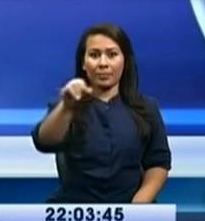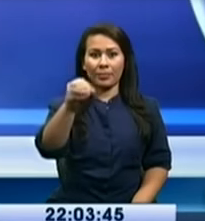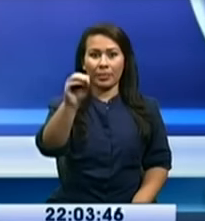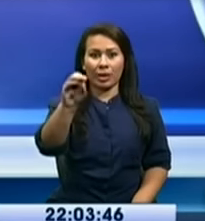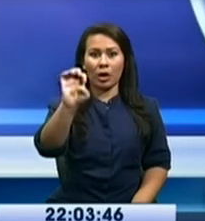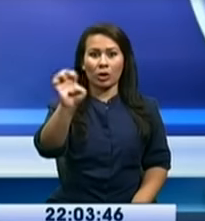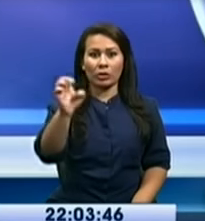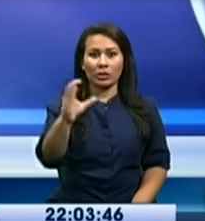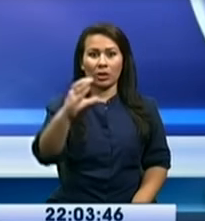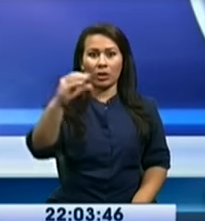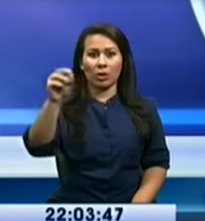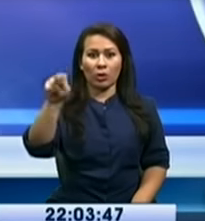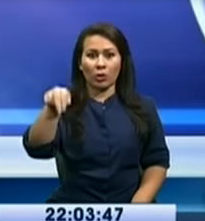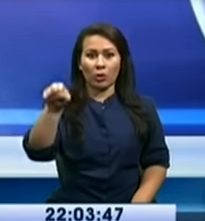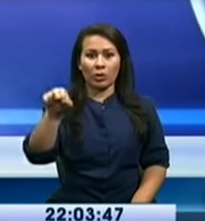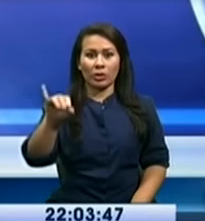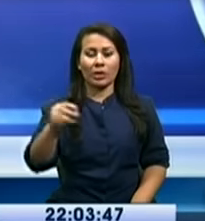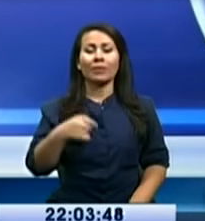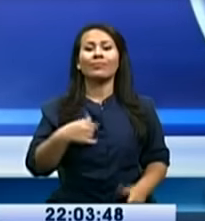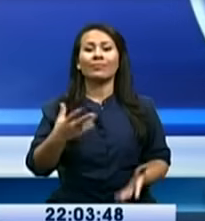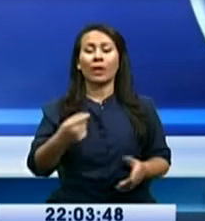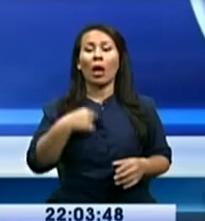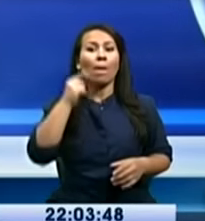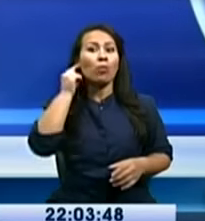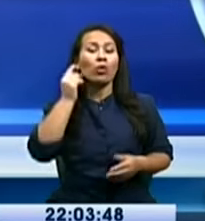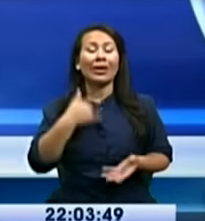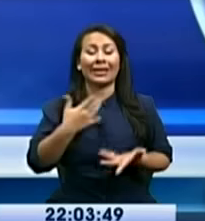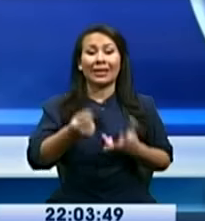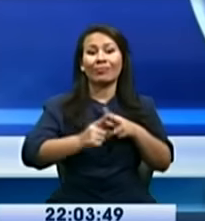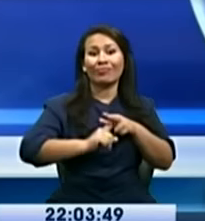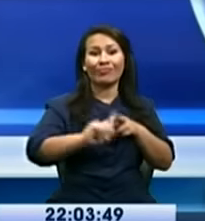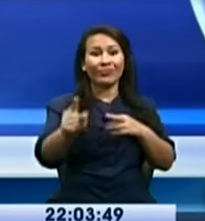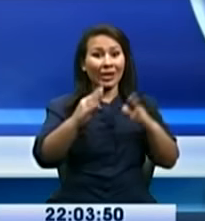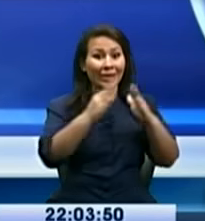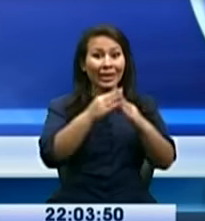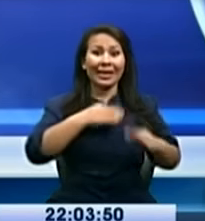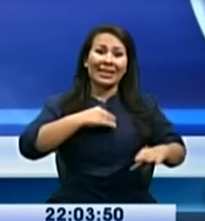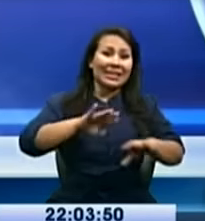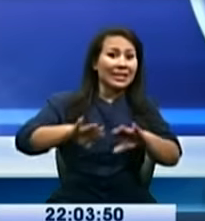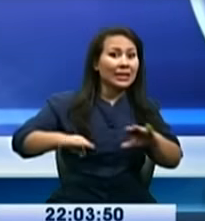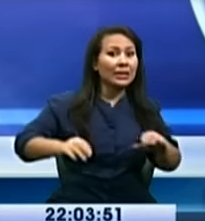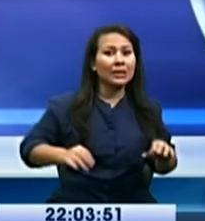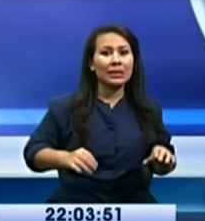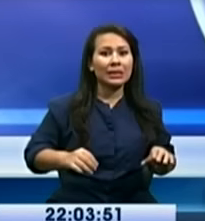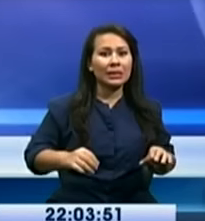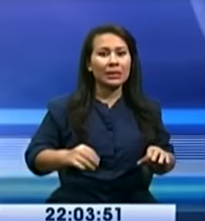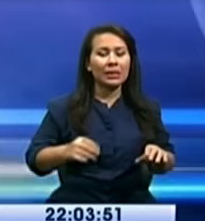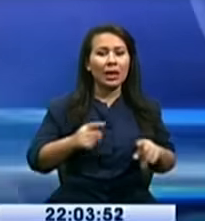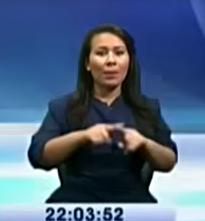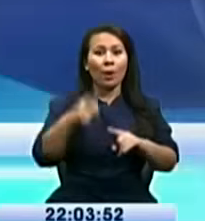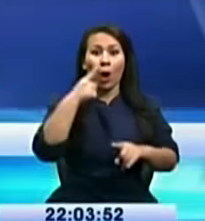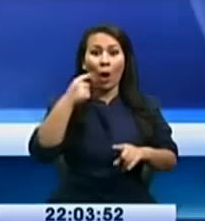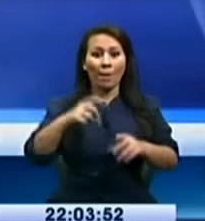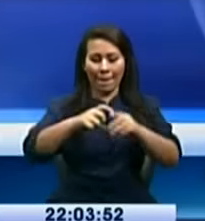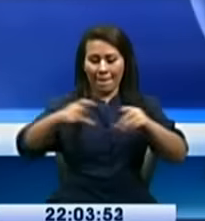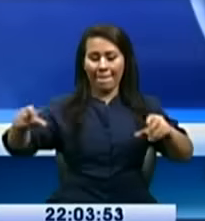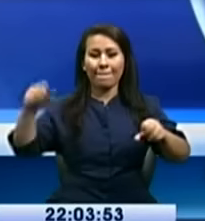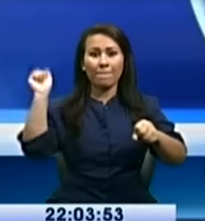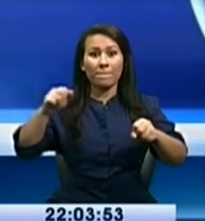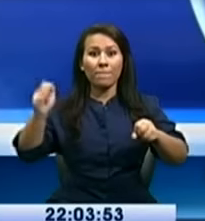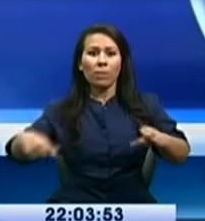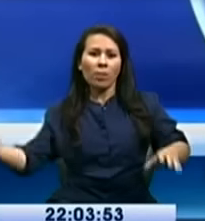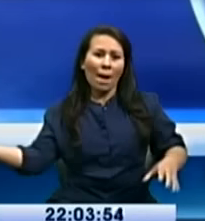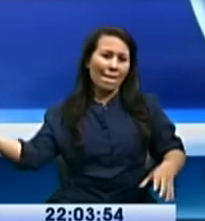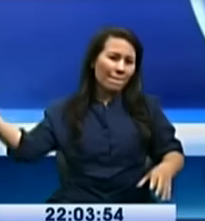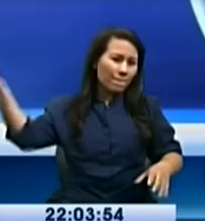tratando de salir del lugar de la vivienda del autor confeso, y este le propinó